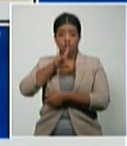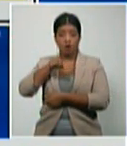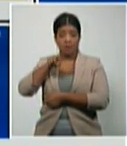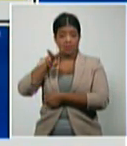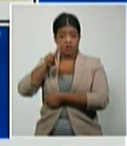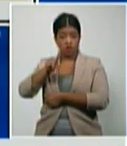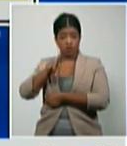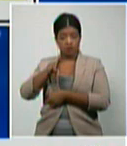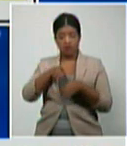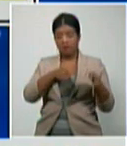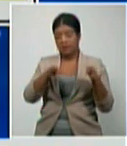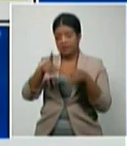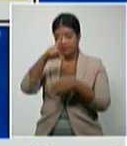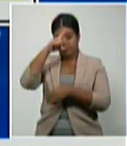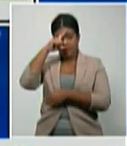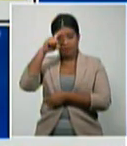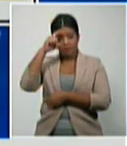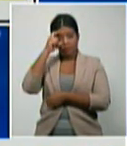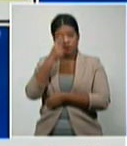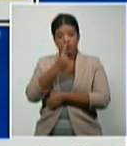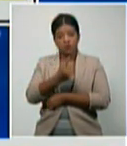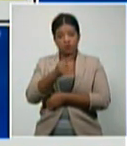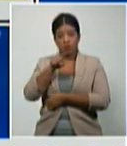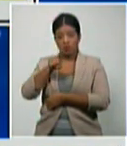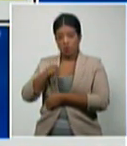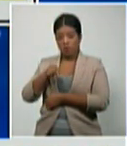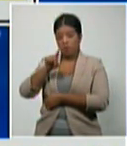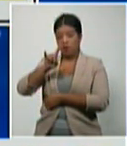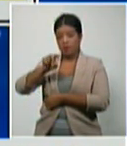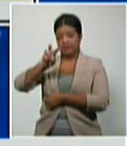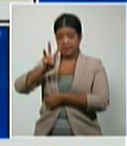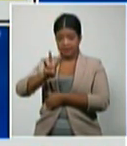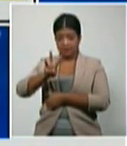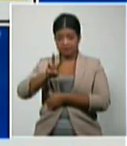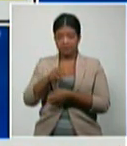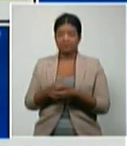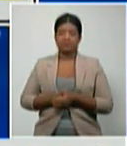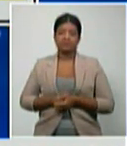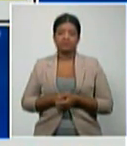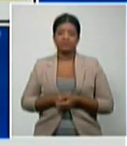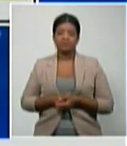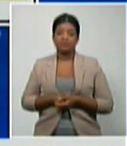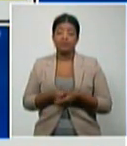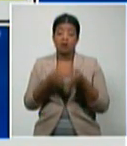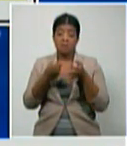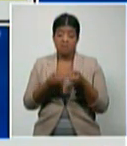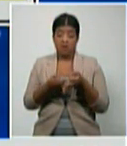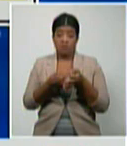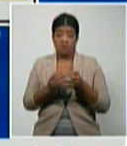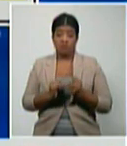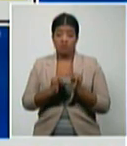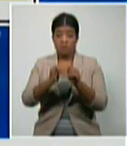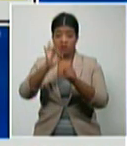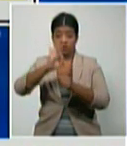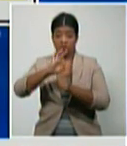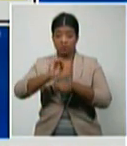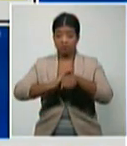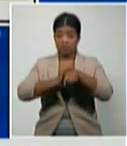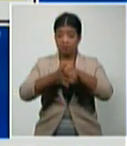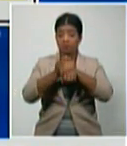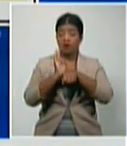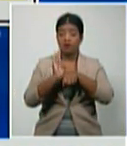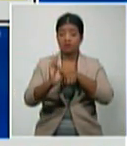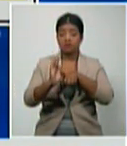Santi Espíritu con 1,93. Con este comportamiento de la enfermedad, pues Cuba con una tasa